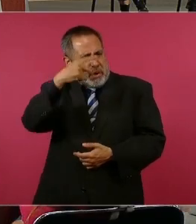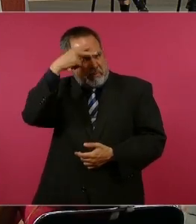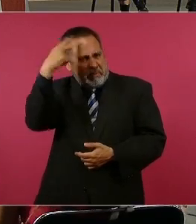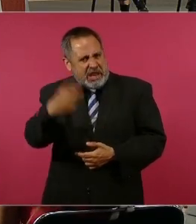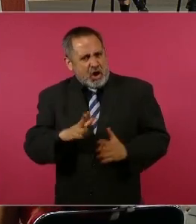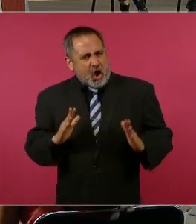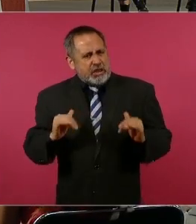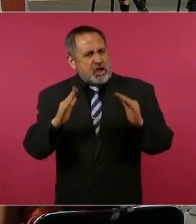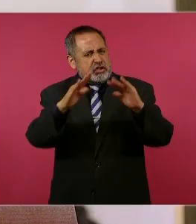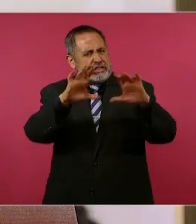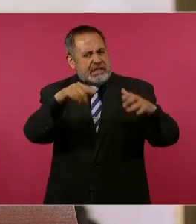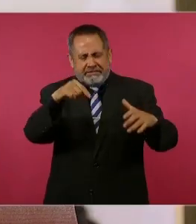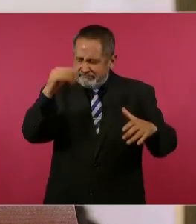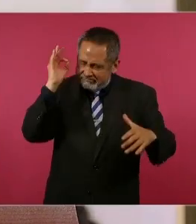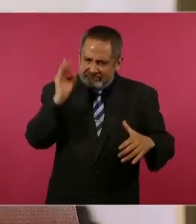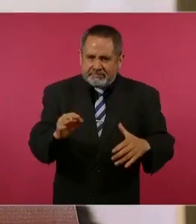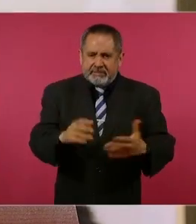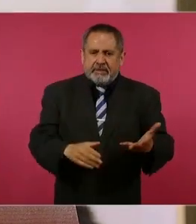Tenochtitlán.